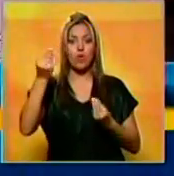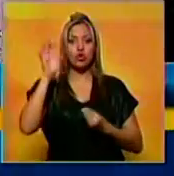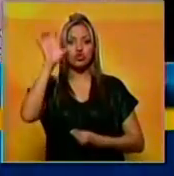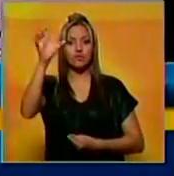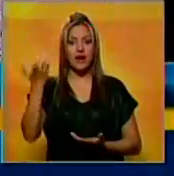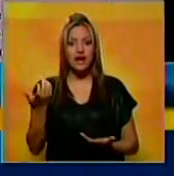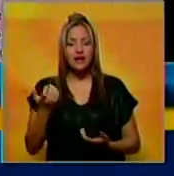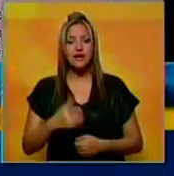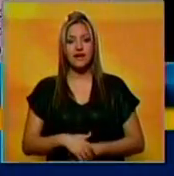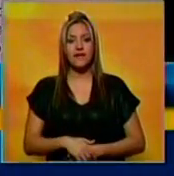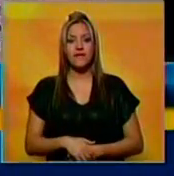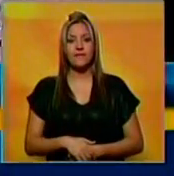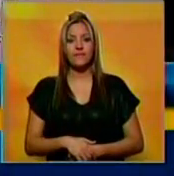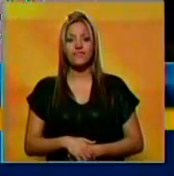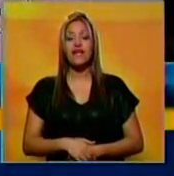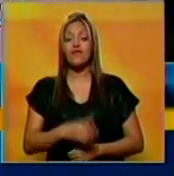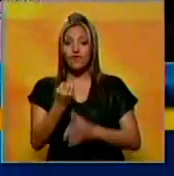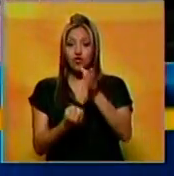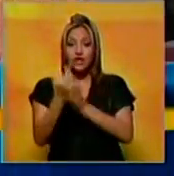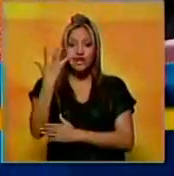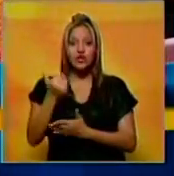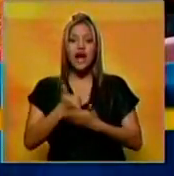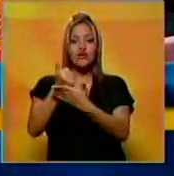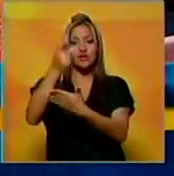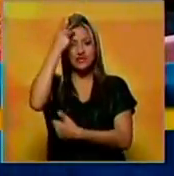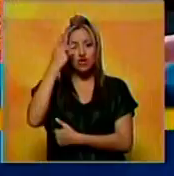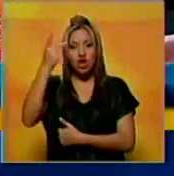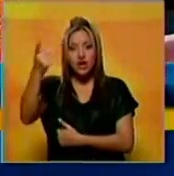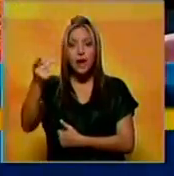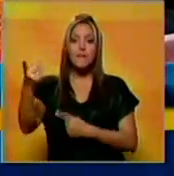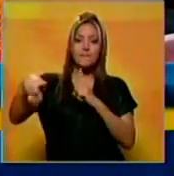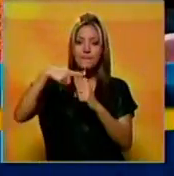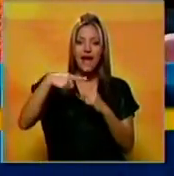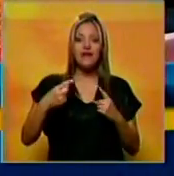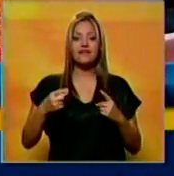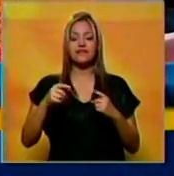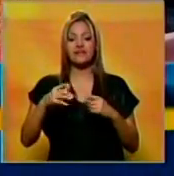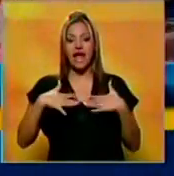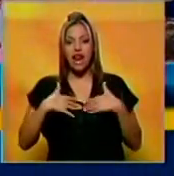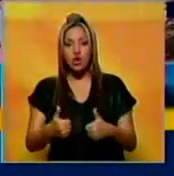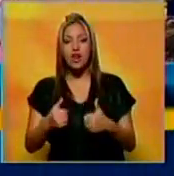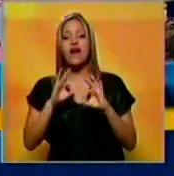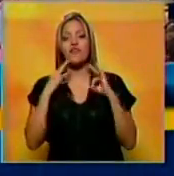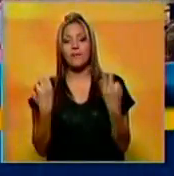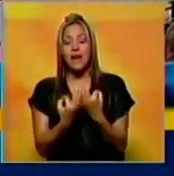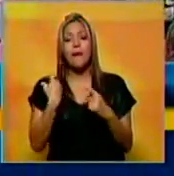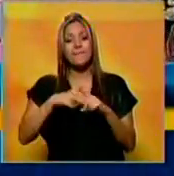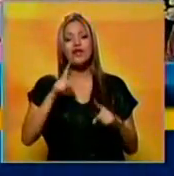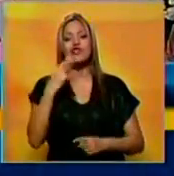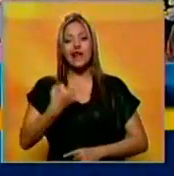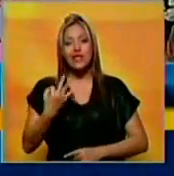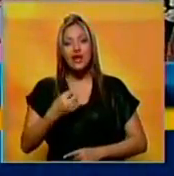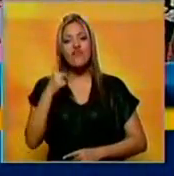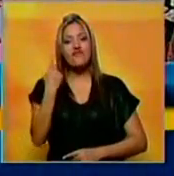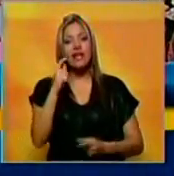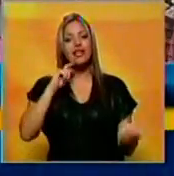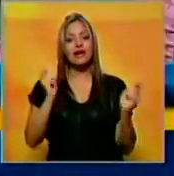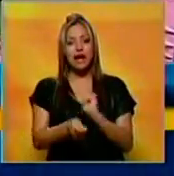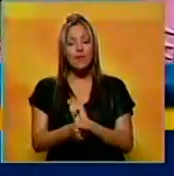país. La Fundación brinda el apoyo psico-oncológico para el paciente y la familia, pero aún hay realidades por